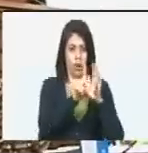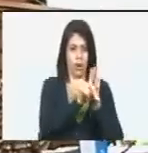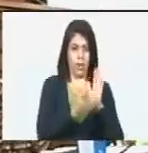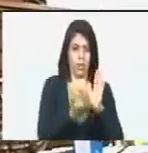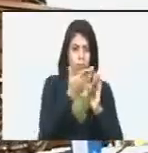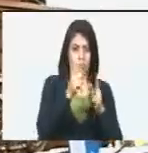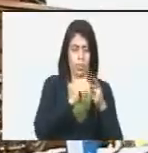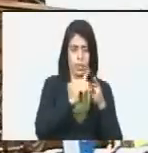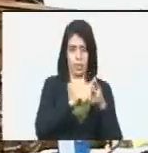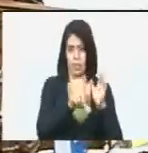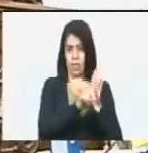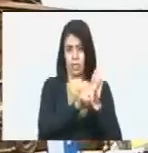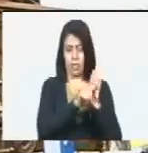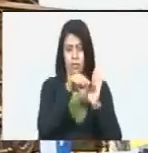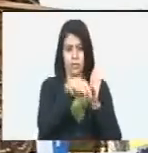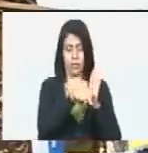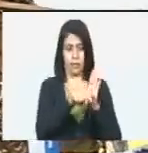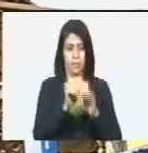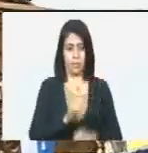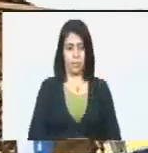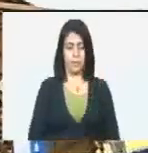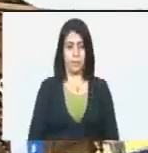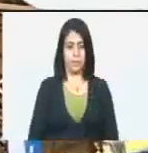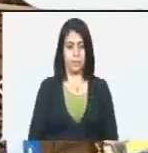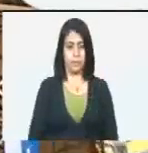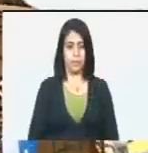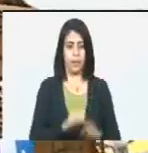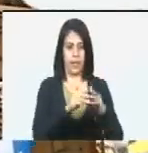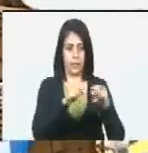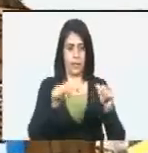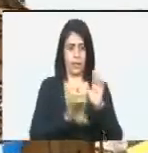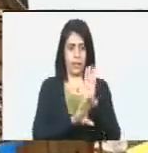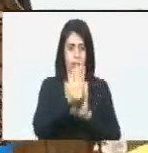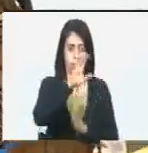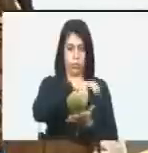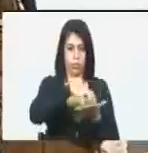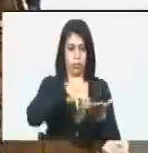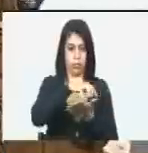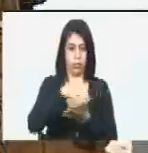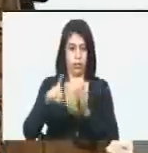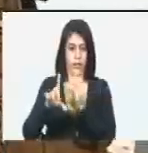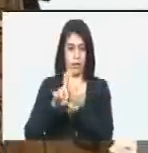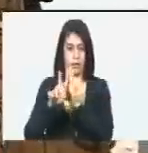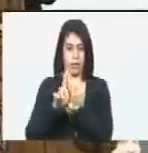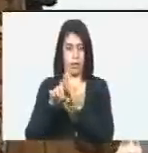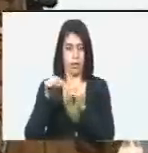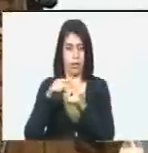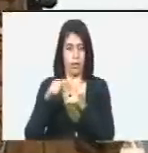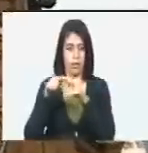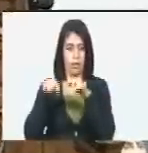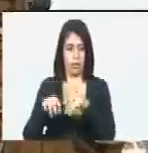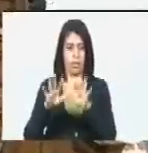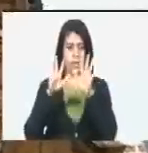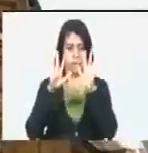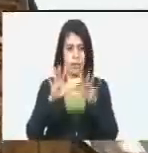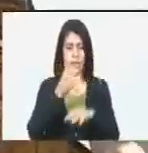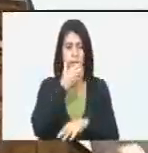ley de tierra y de desarrollo agrario y la ley de hidrocarburos. El 10 de